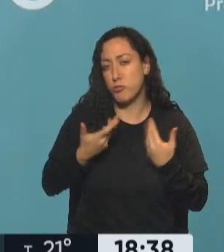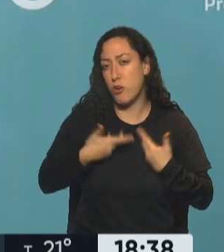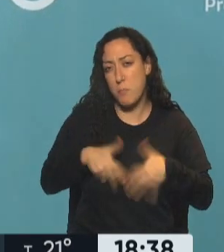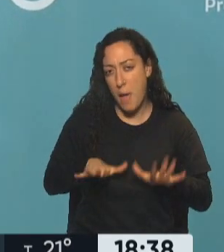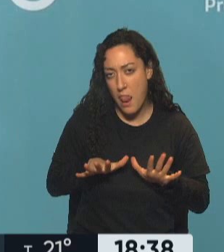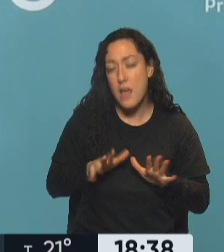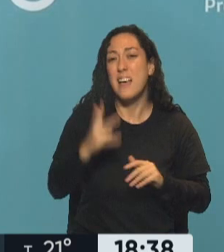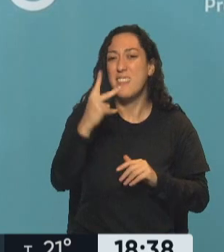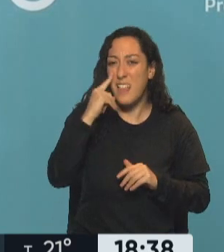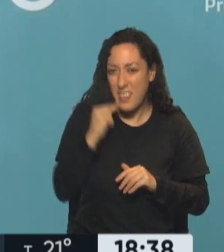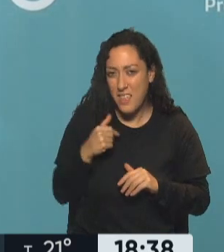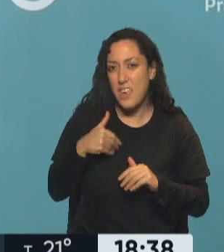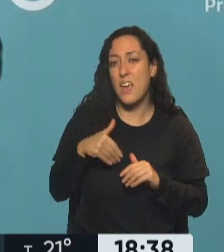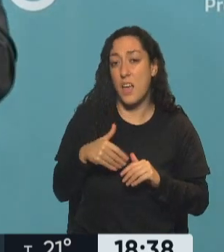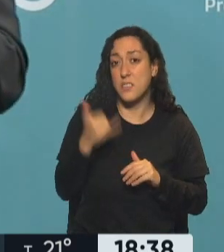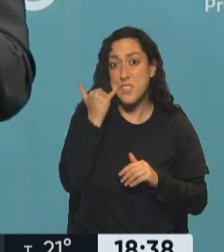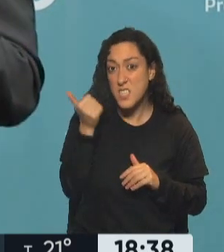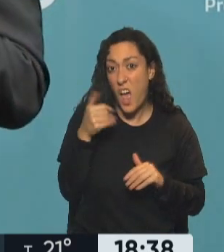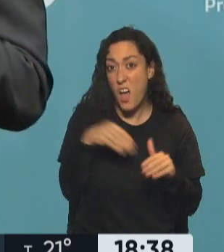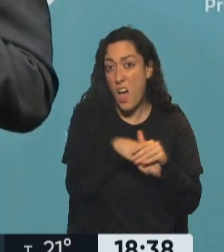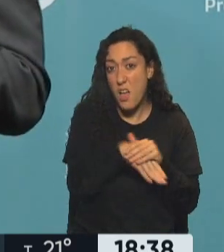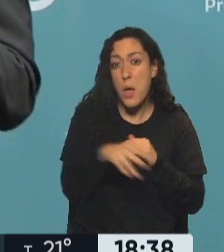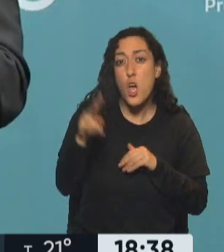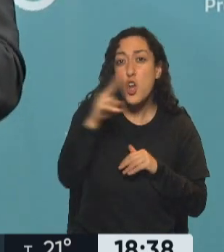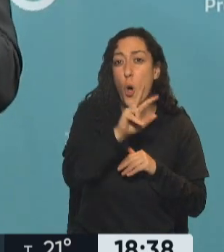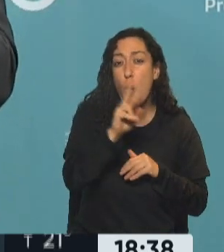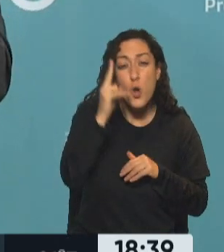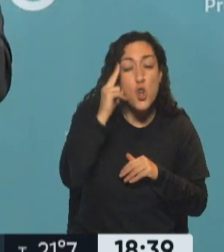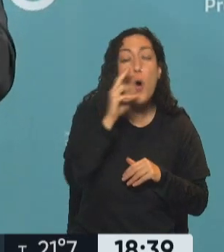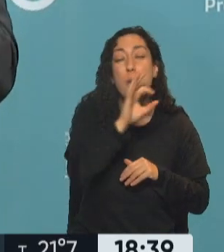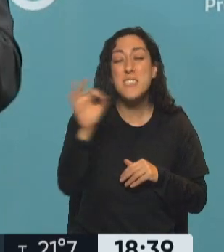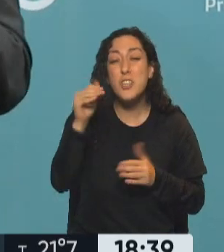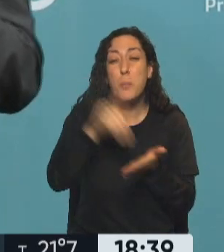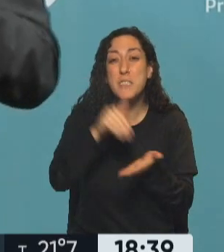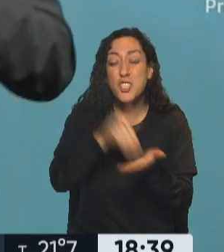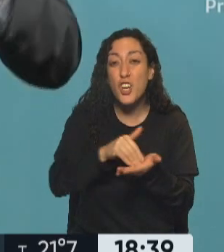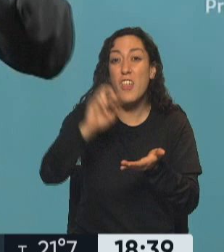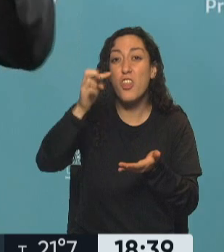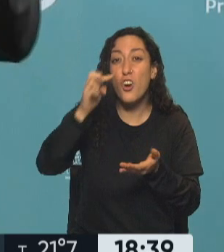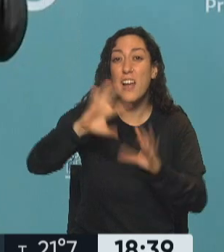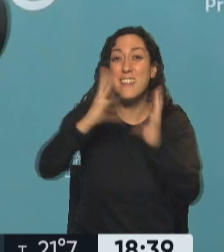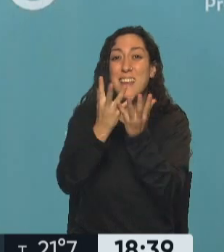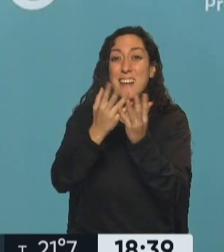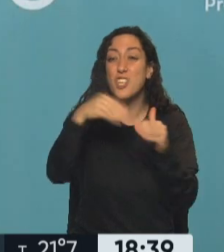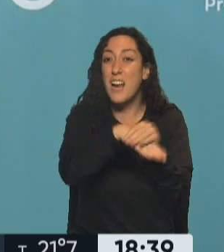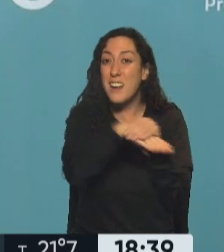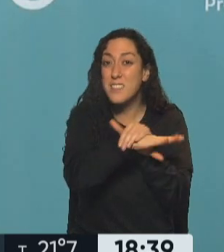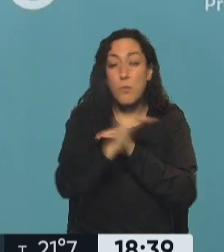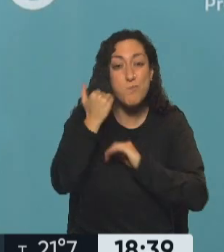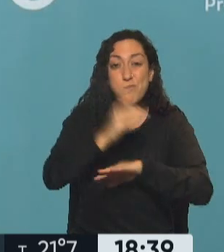tan solo 3 días se acumularon más de $900 millones de reservas internacionales. En el día de